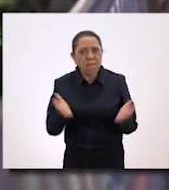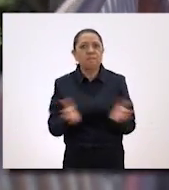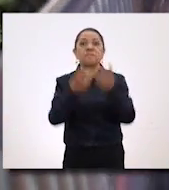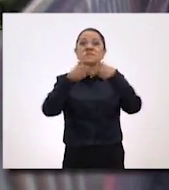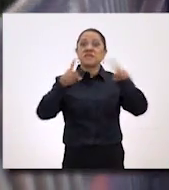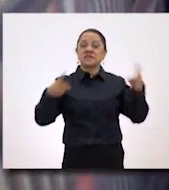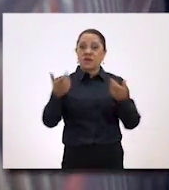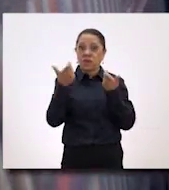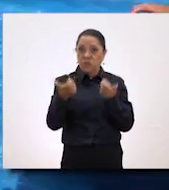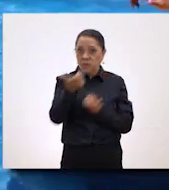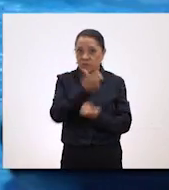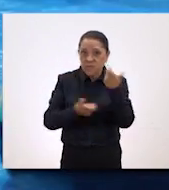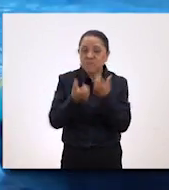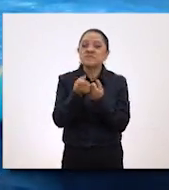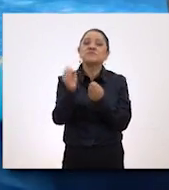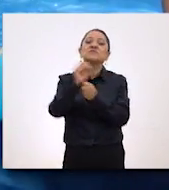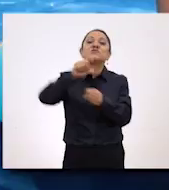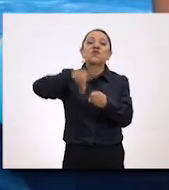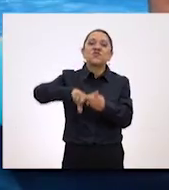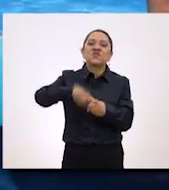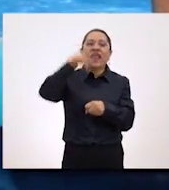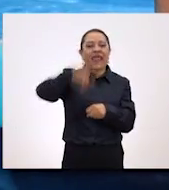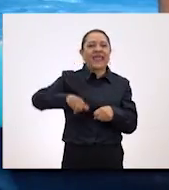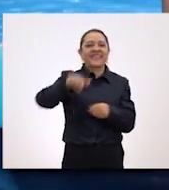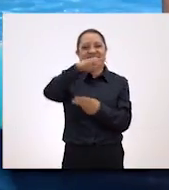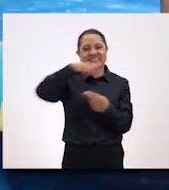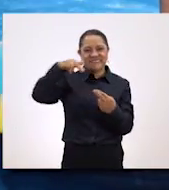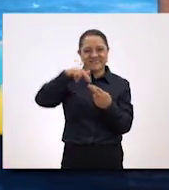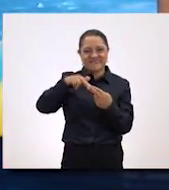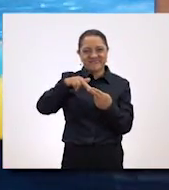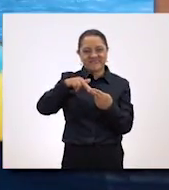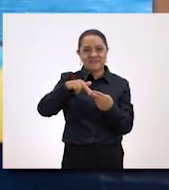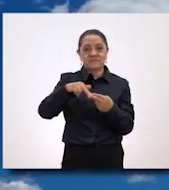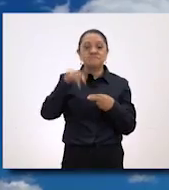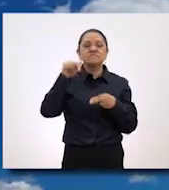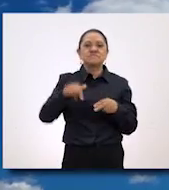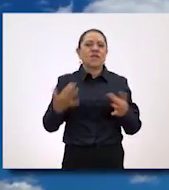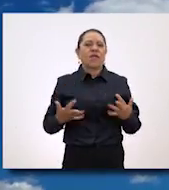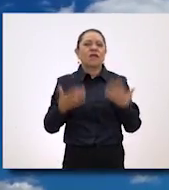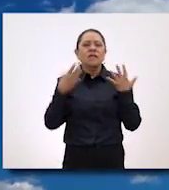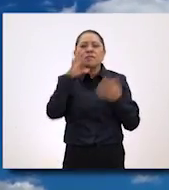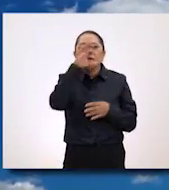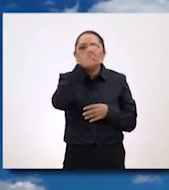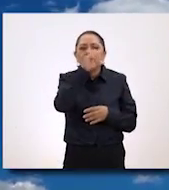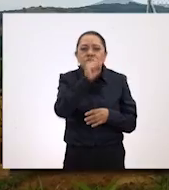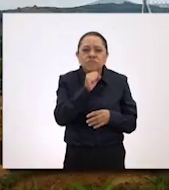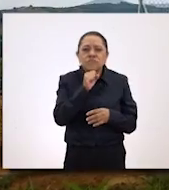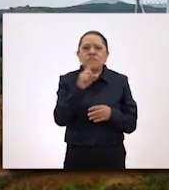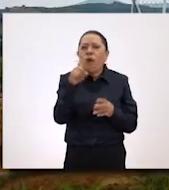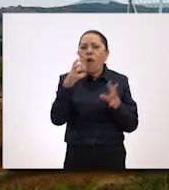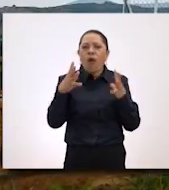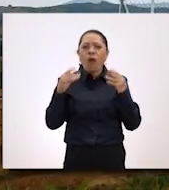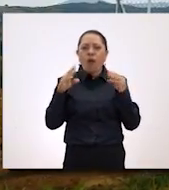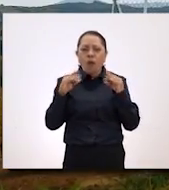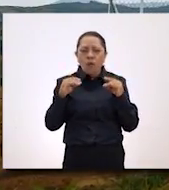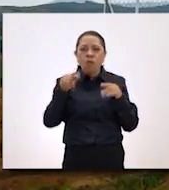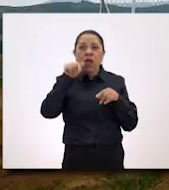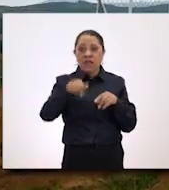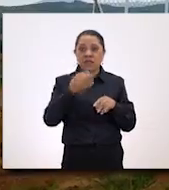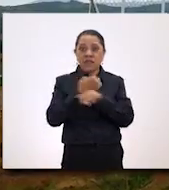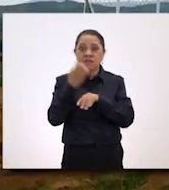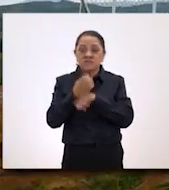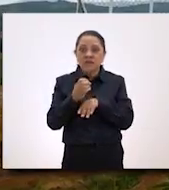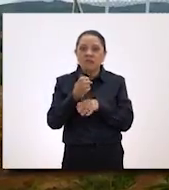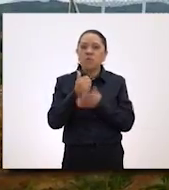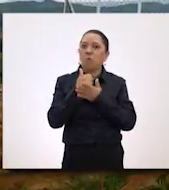impulsar el desarrollo social y económico en esta región del país. El clima cálido subhúmedo del estado